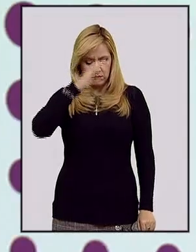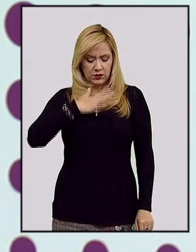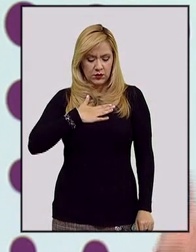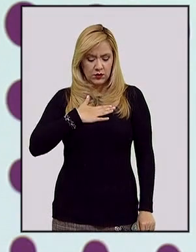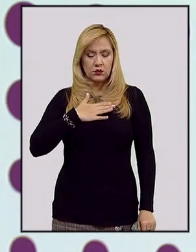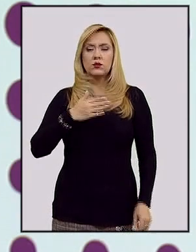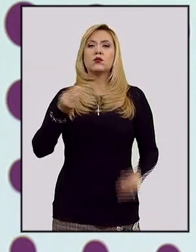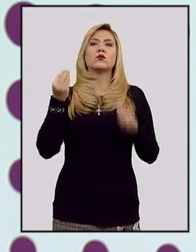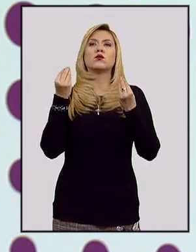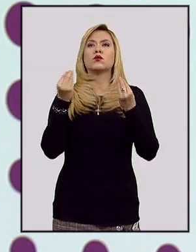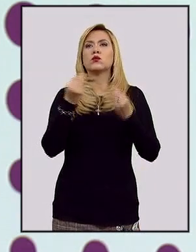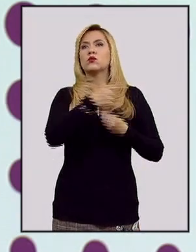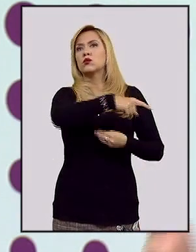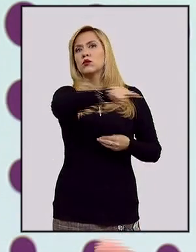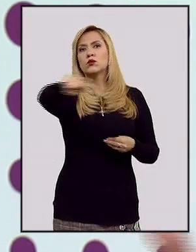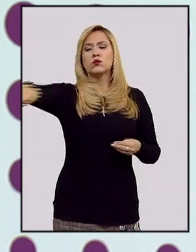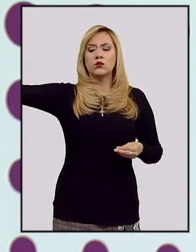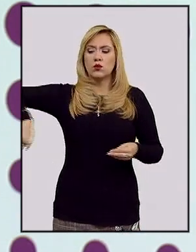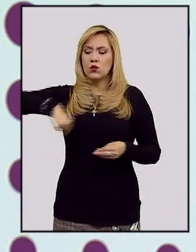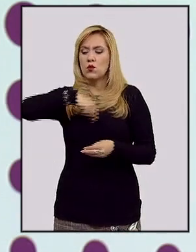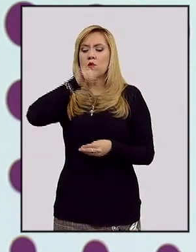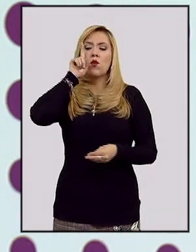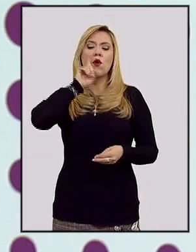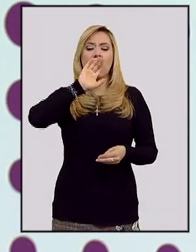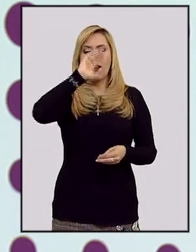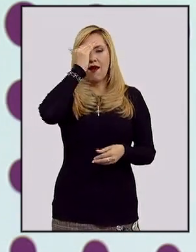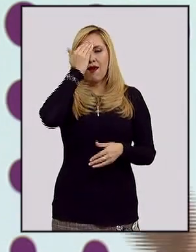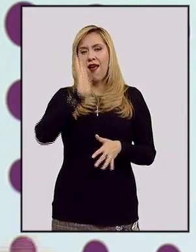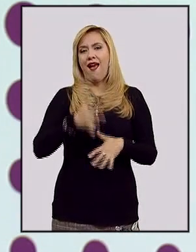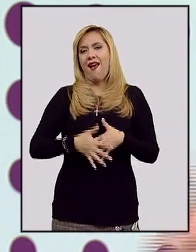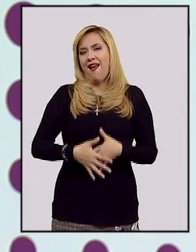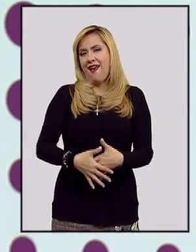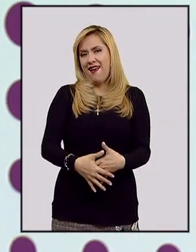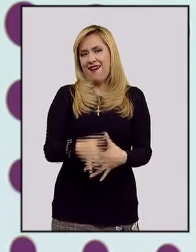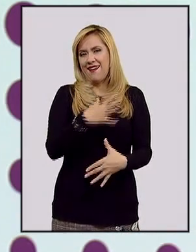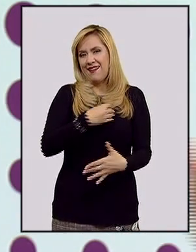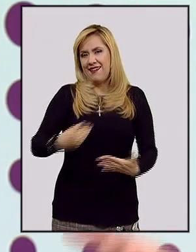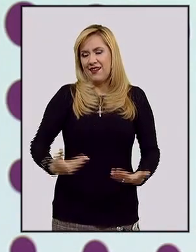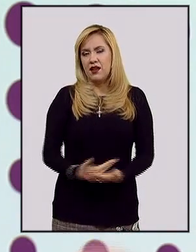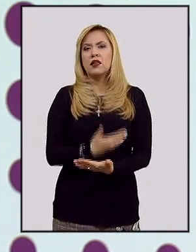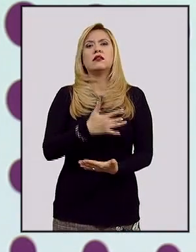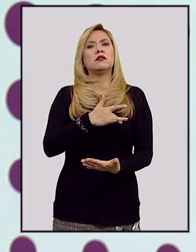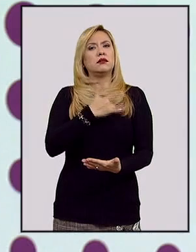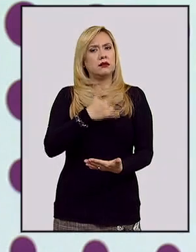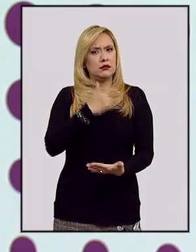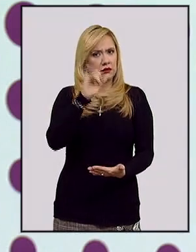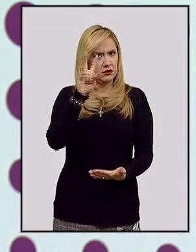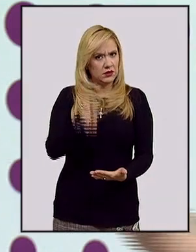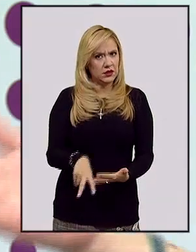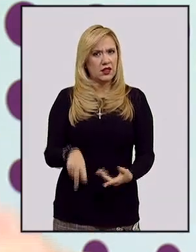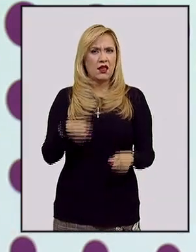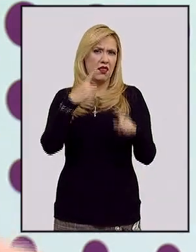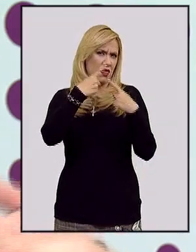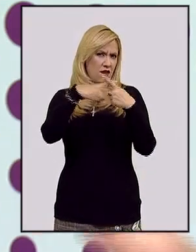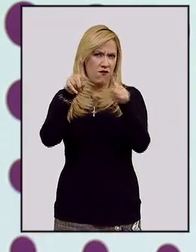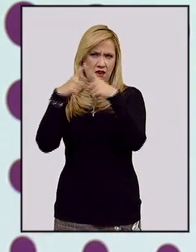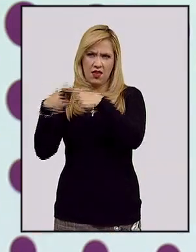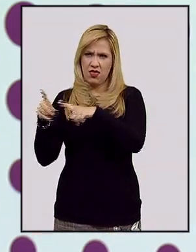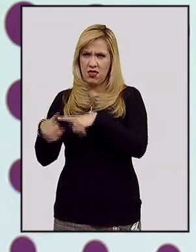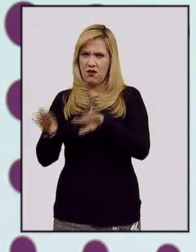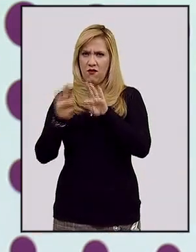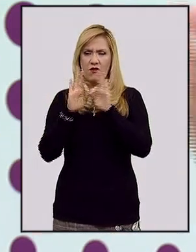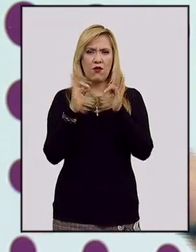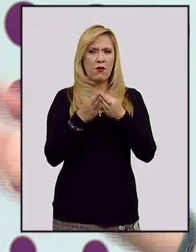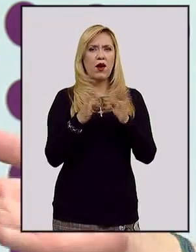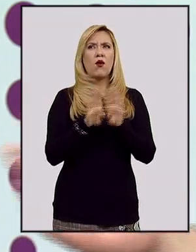que muchas mujeres que hemos sido madres hemos pasado por episodios de violencia obstétrica de distintos grados, ¿no? Y yo